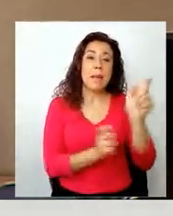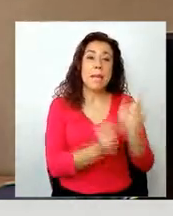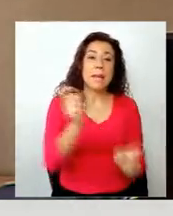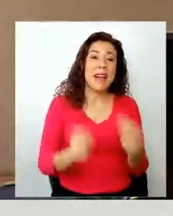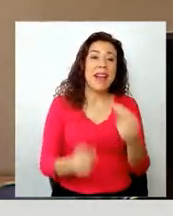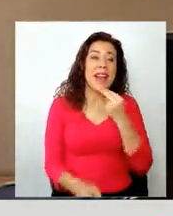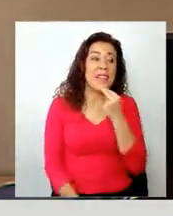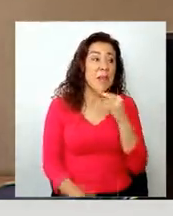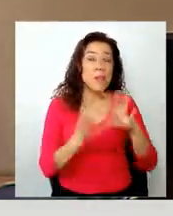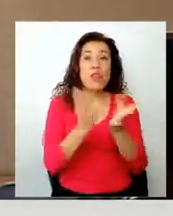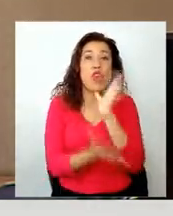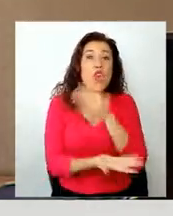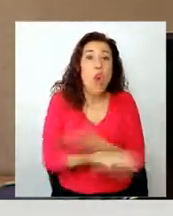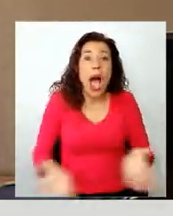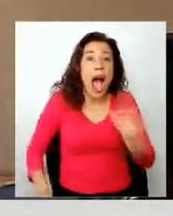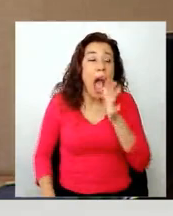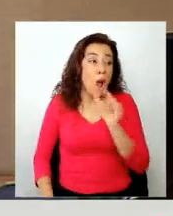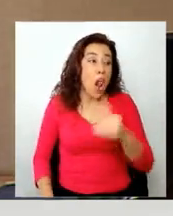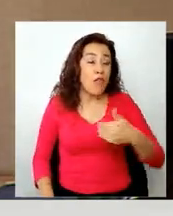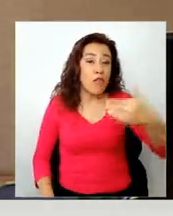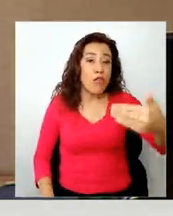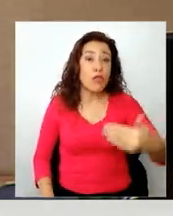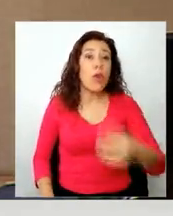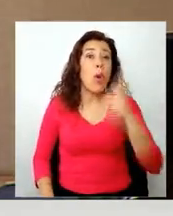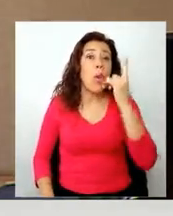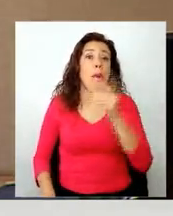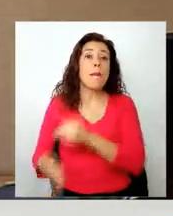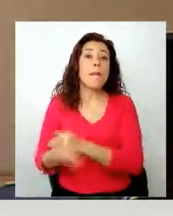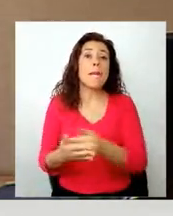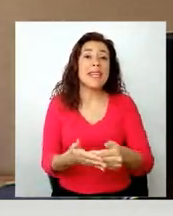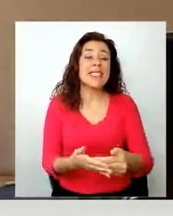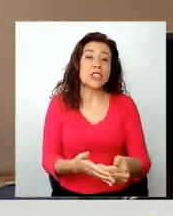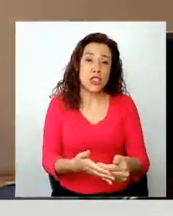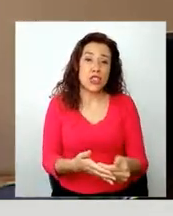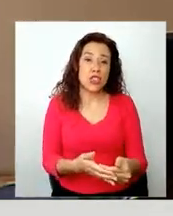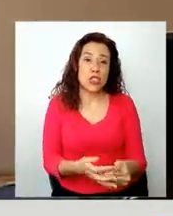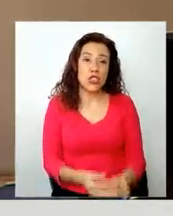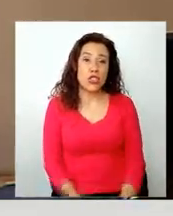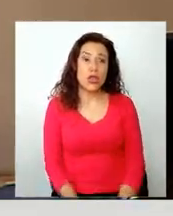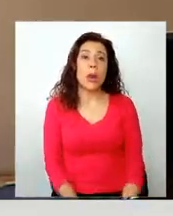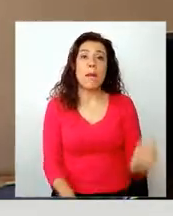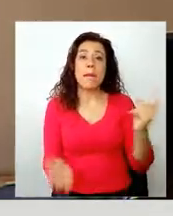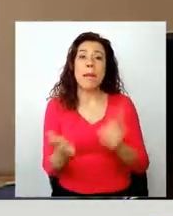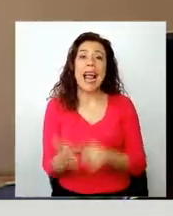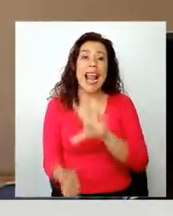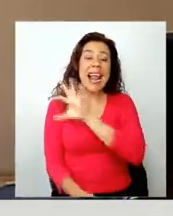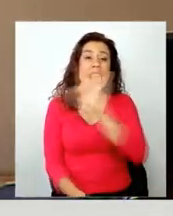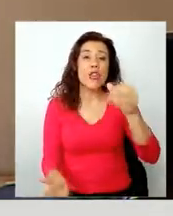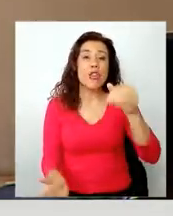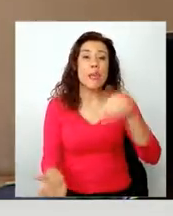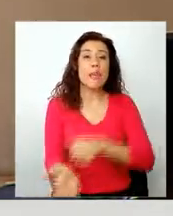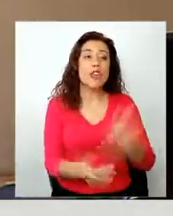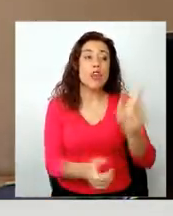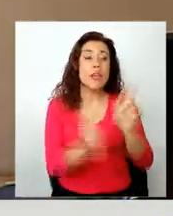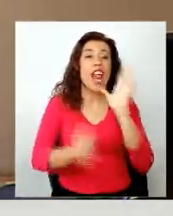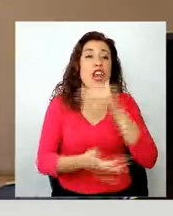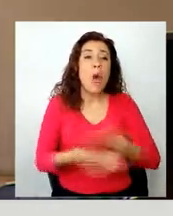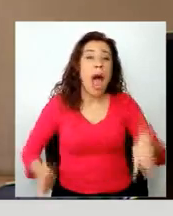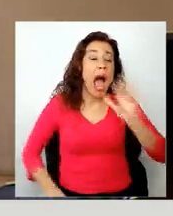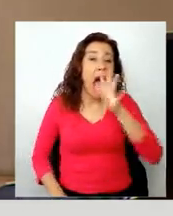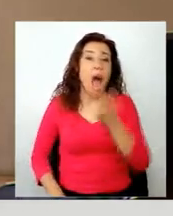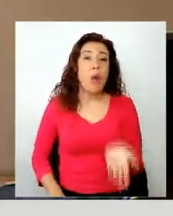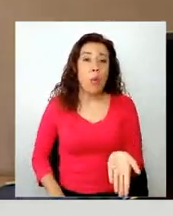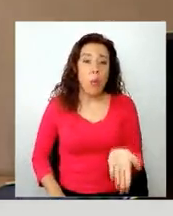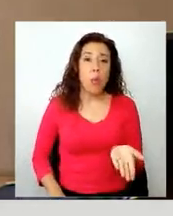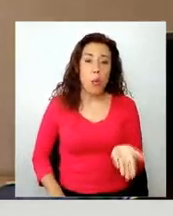tienen agua y Dentro de poco van a ser un millón van a ser mil quinientos millones de personas sin agua de eso estamos hablando señora ministra necesitamos